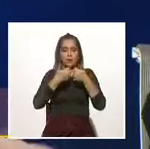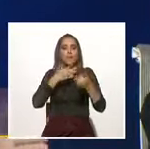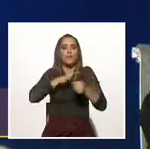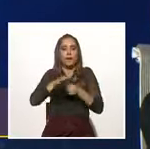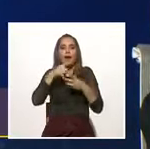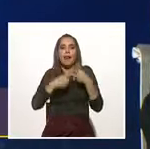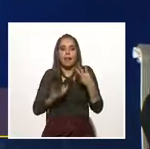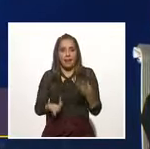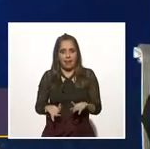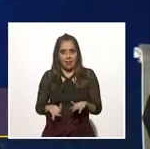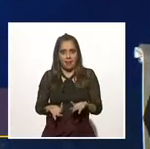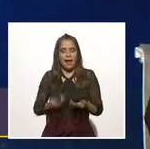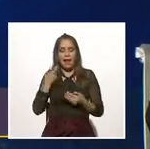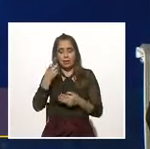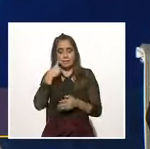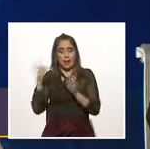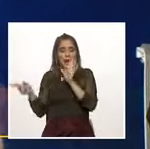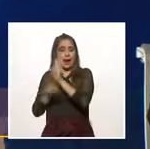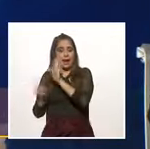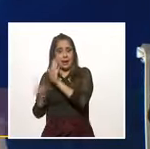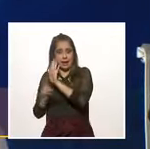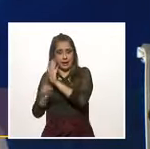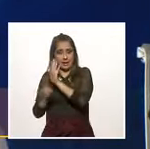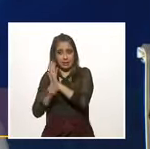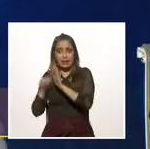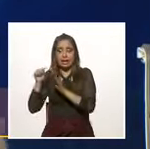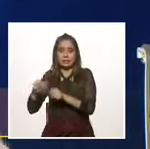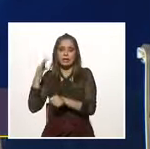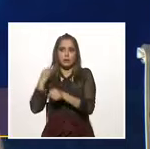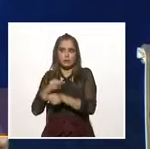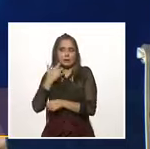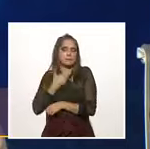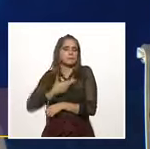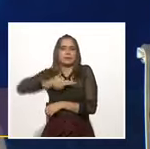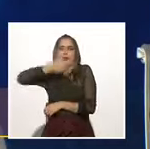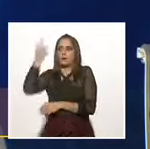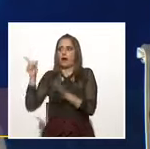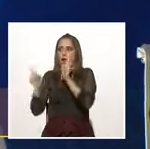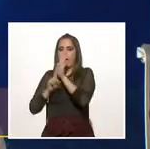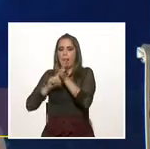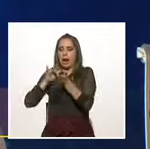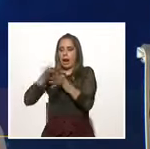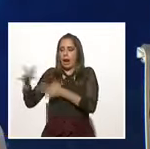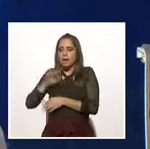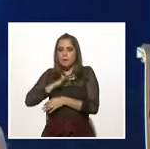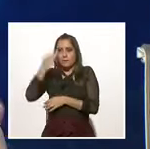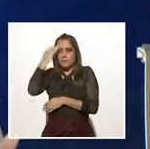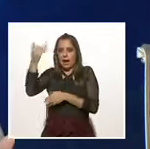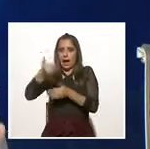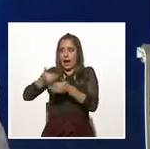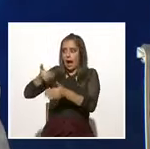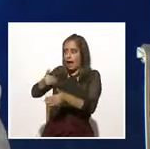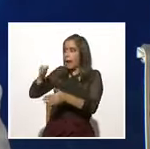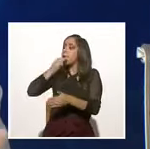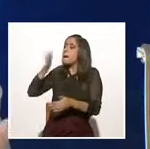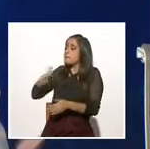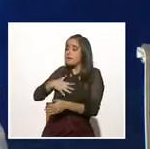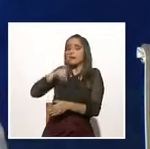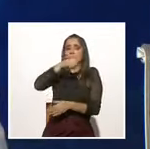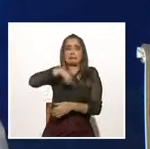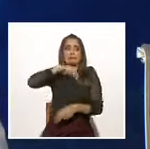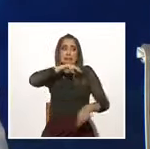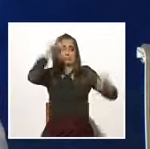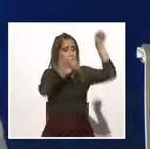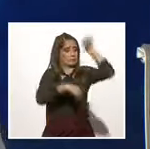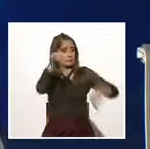alertamiento sísmico, lo que es, de hecho, es de las mejores apuestas en el mundo para responder adecuadamente ante un fenómeno de